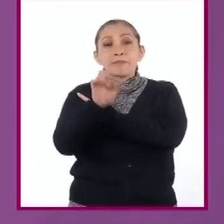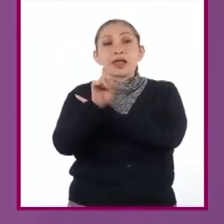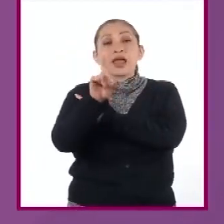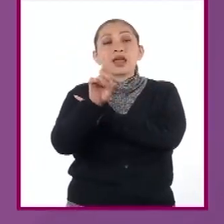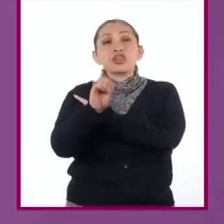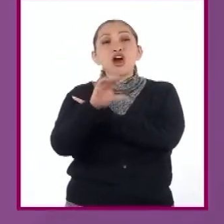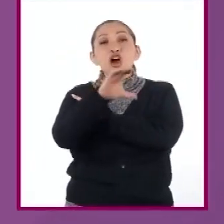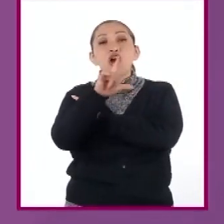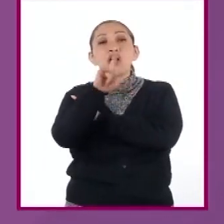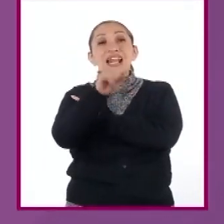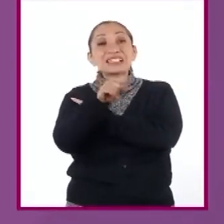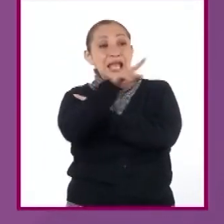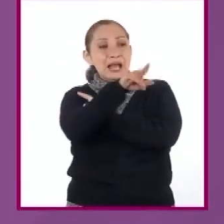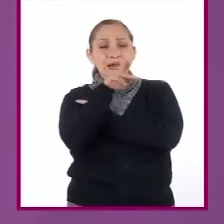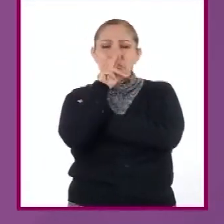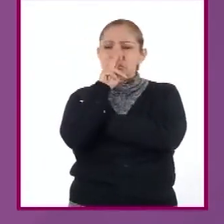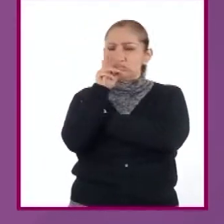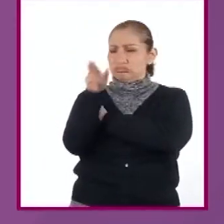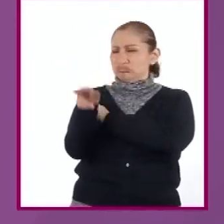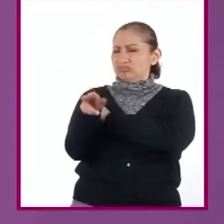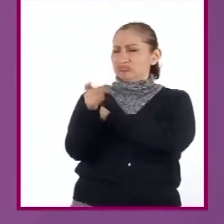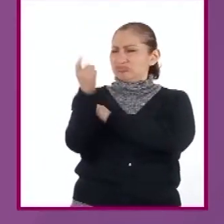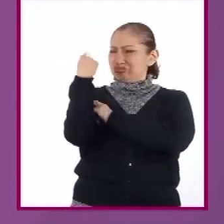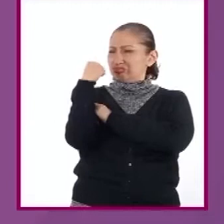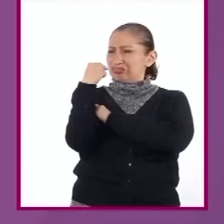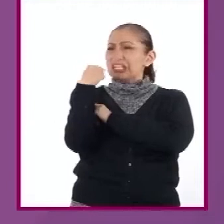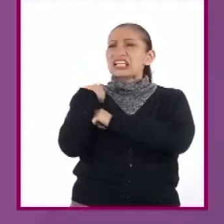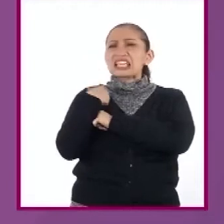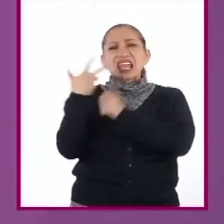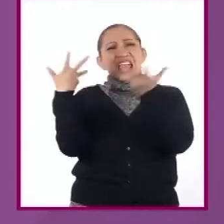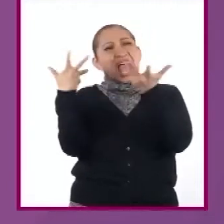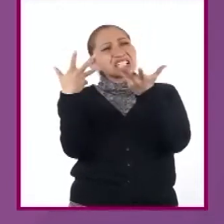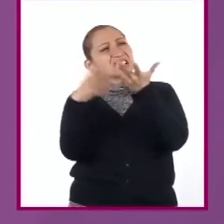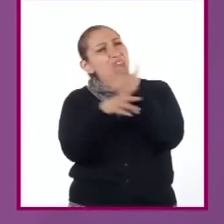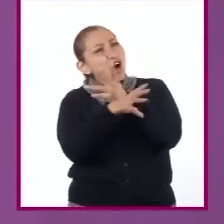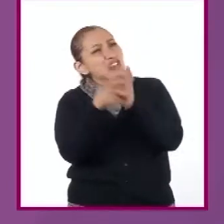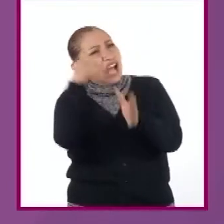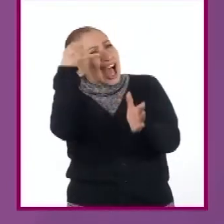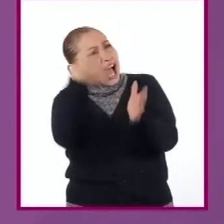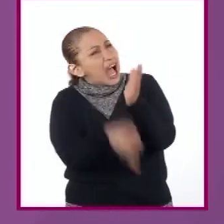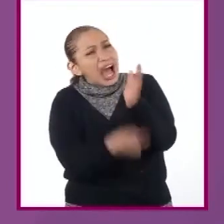dio la primera respuesta a la pregunta ¿de qué está hecha la materia?